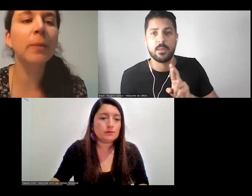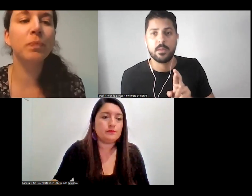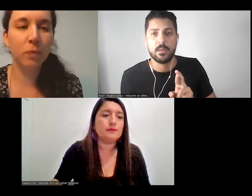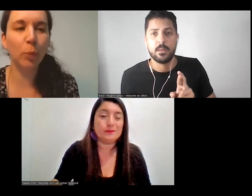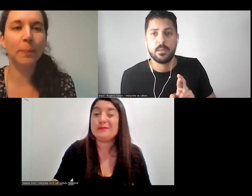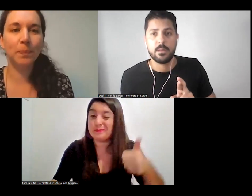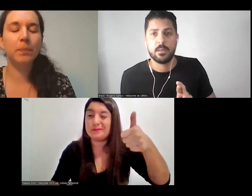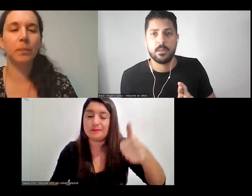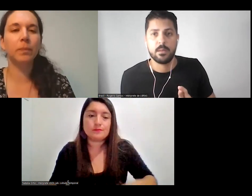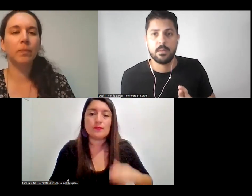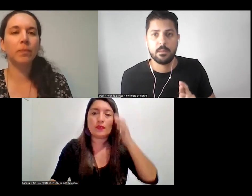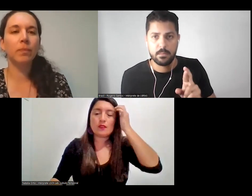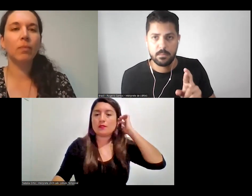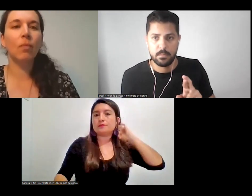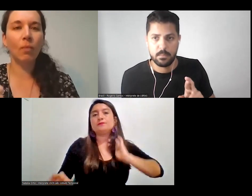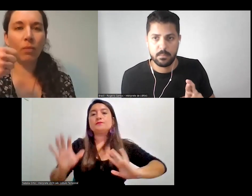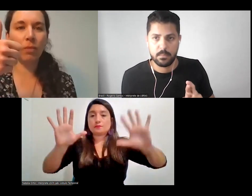¿De nuevo? Súper.